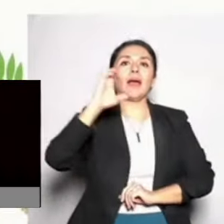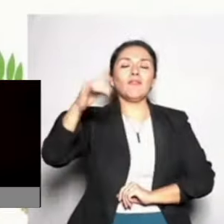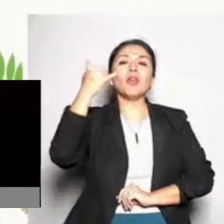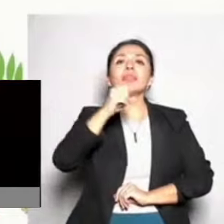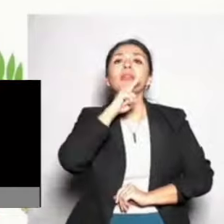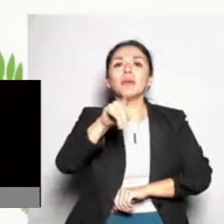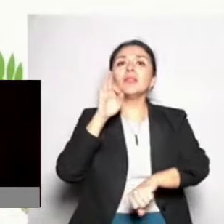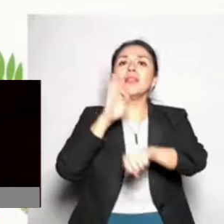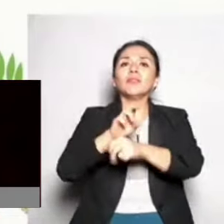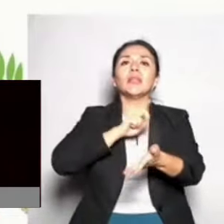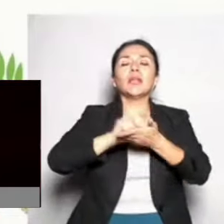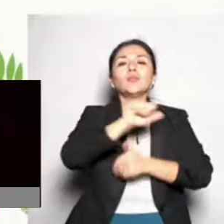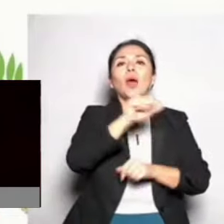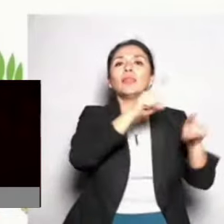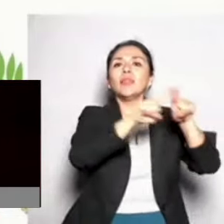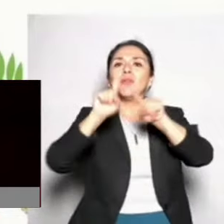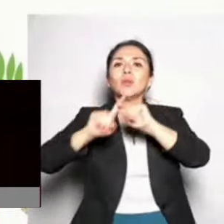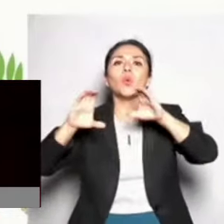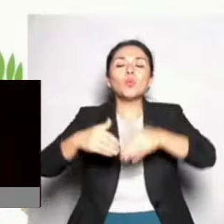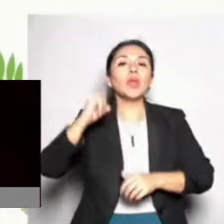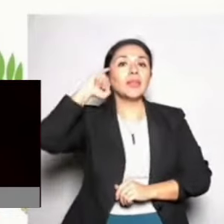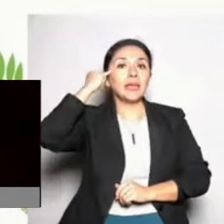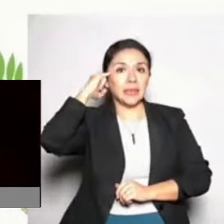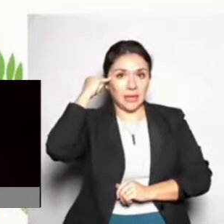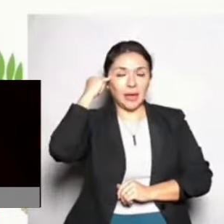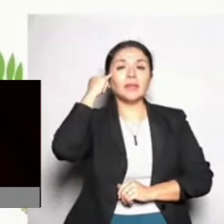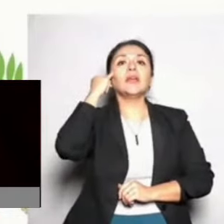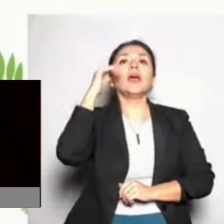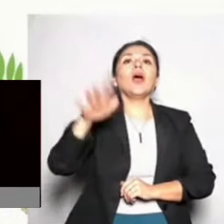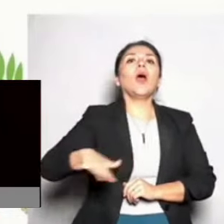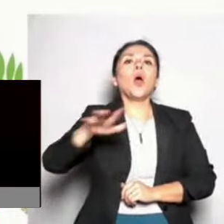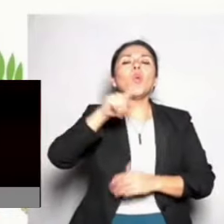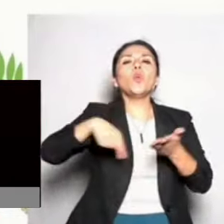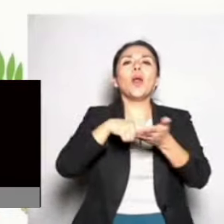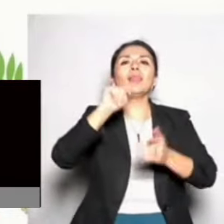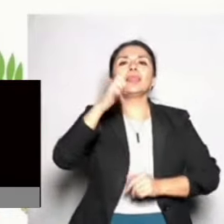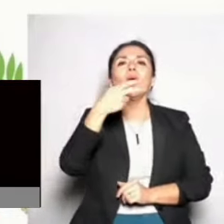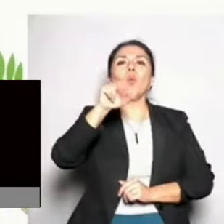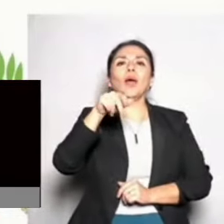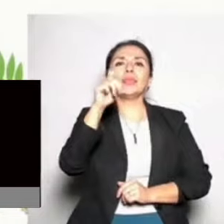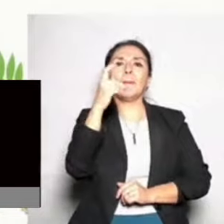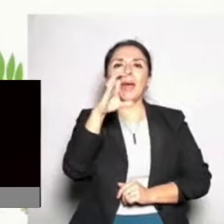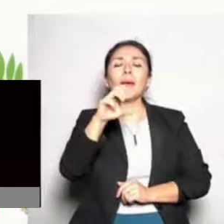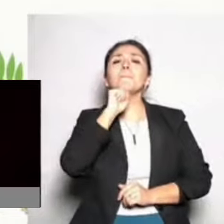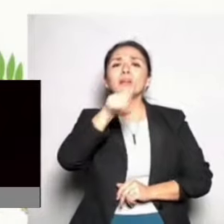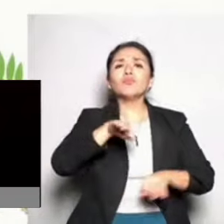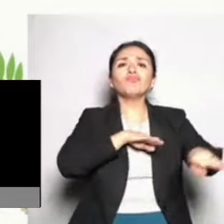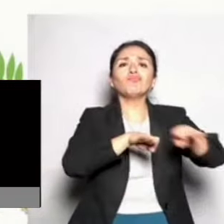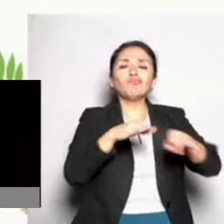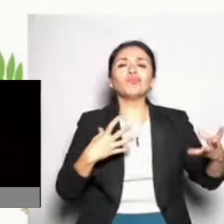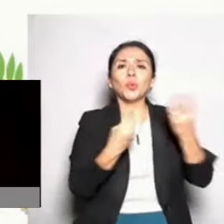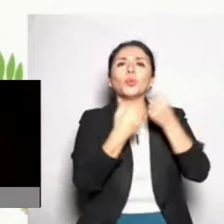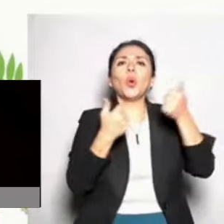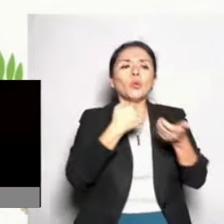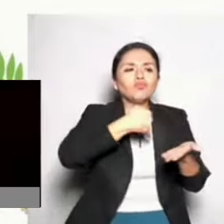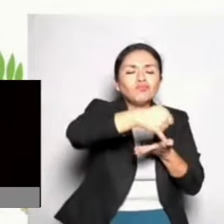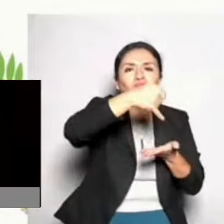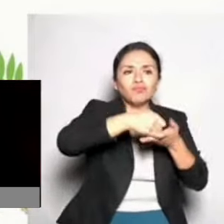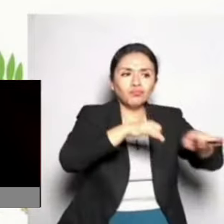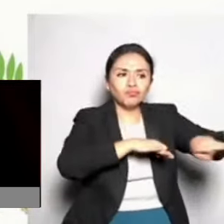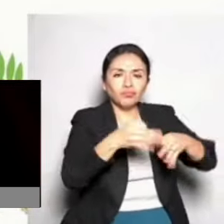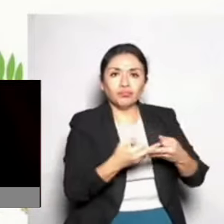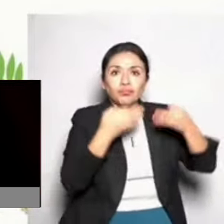sustentable que tome en cuenta las implicaciones que tiene seguir viviendo de la manera depredadora y con el